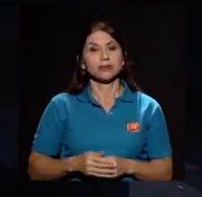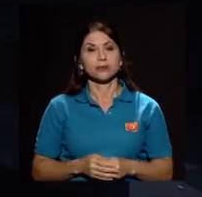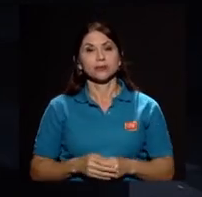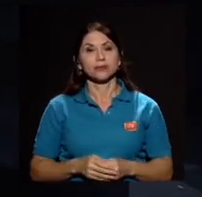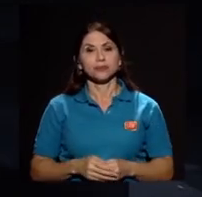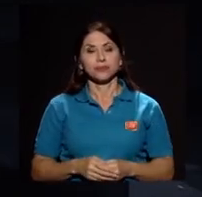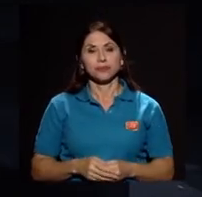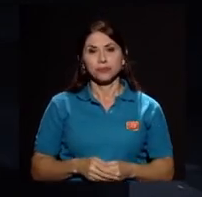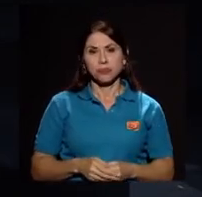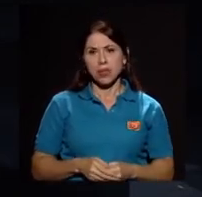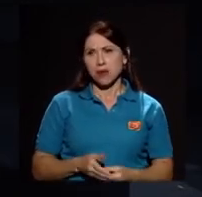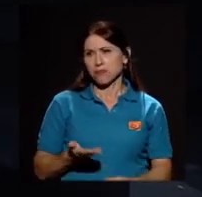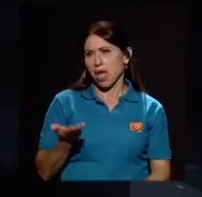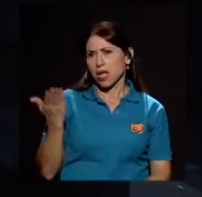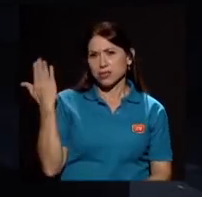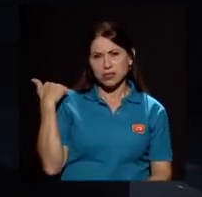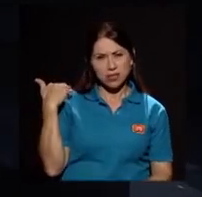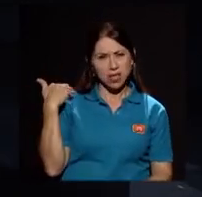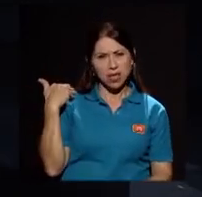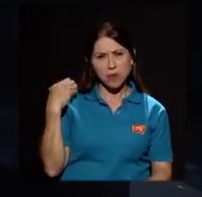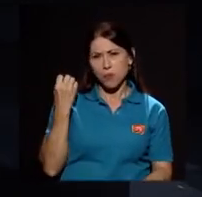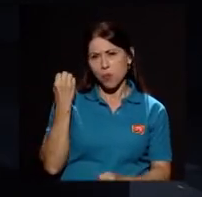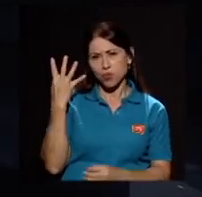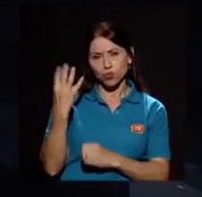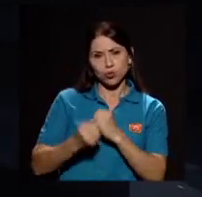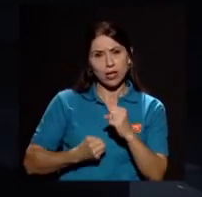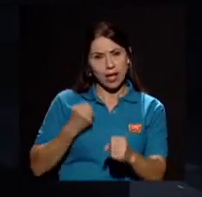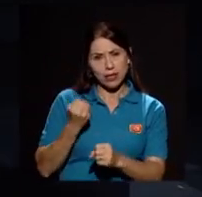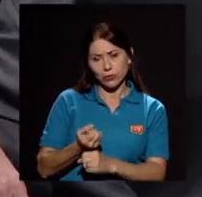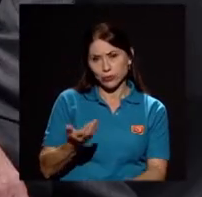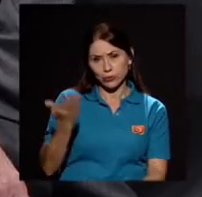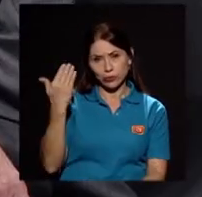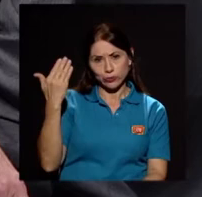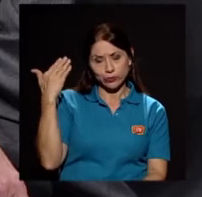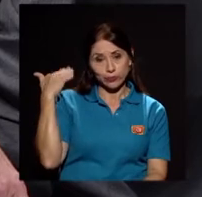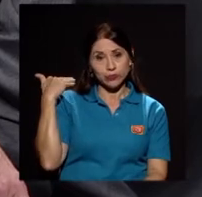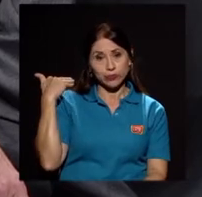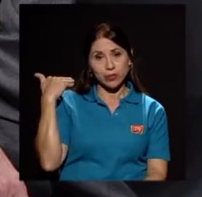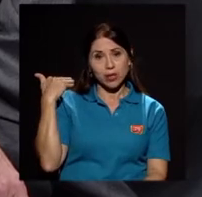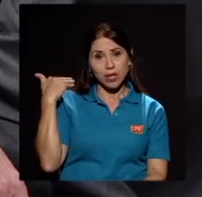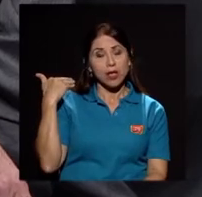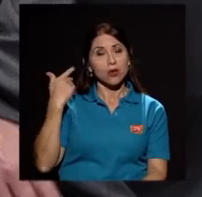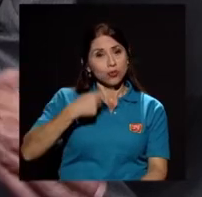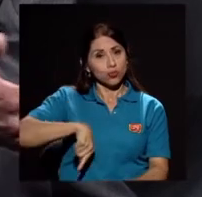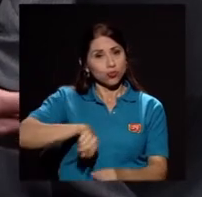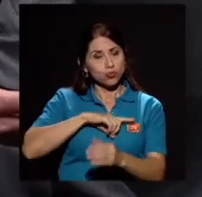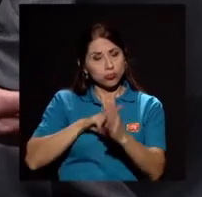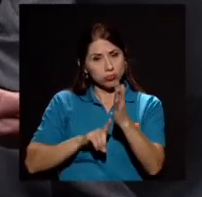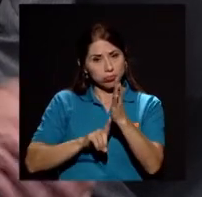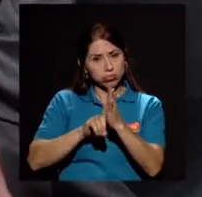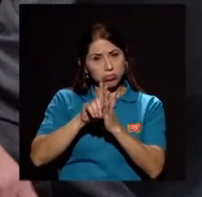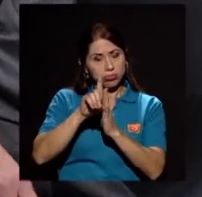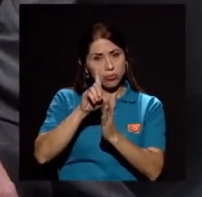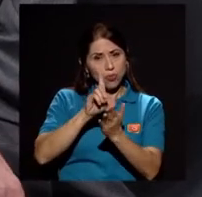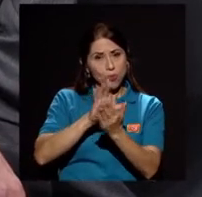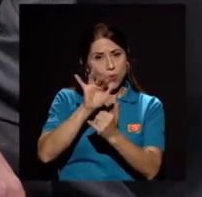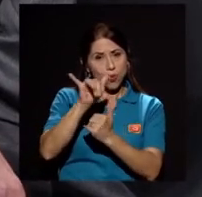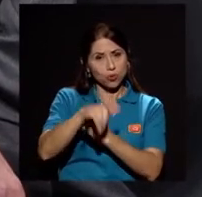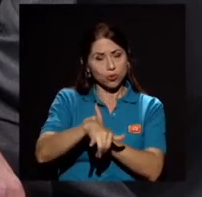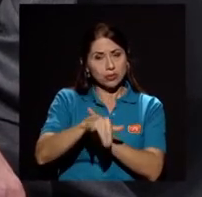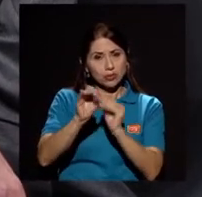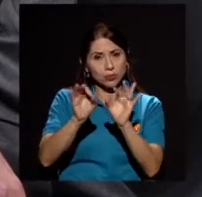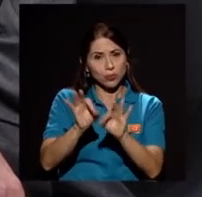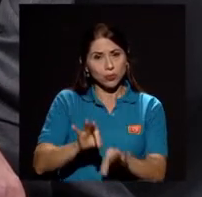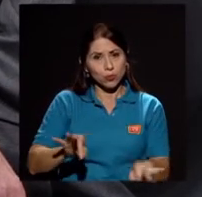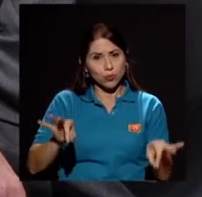hace ya hace muchos años desarrollamos un proyecto que me parece